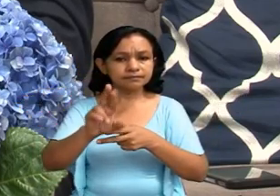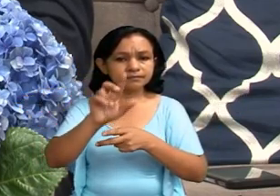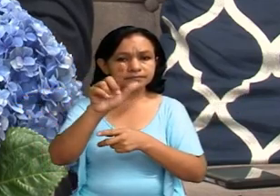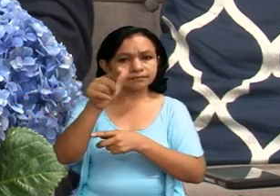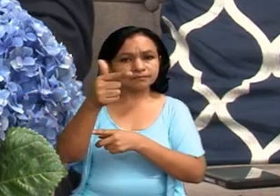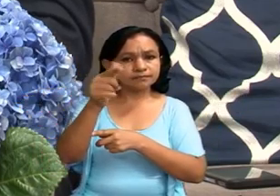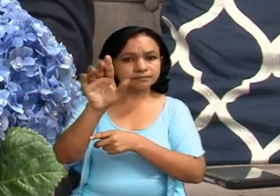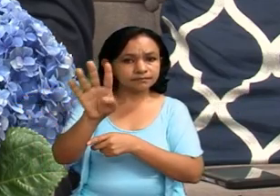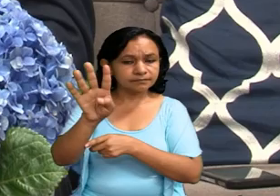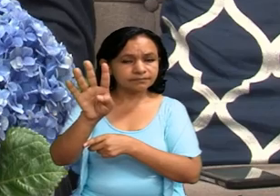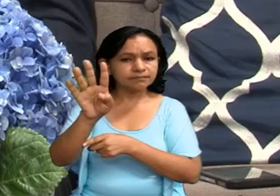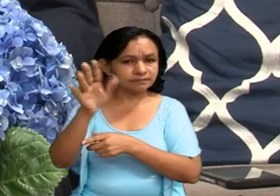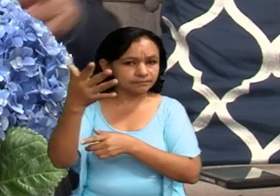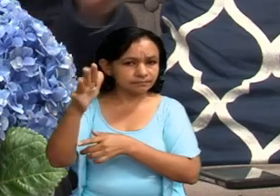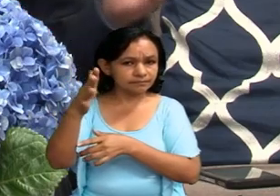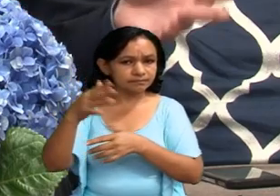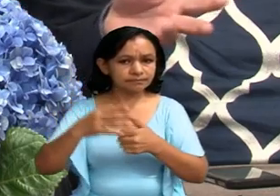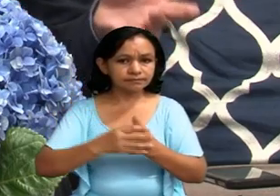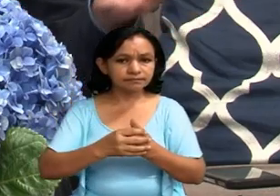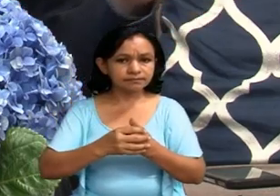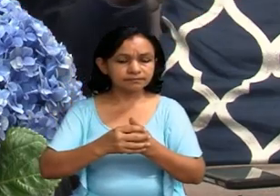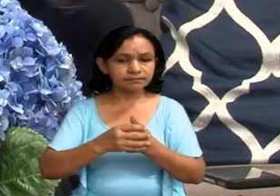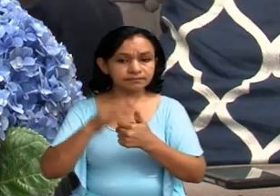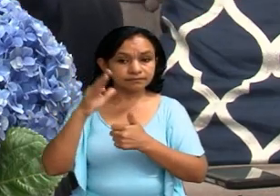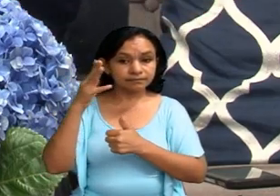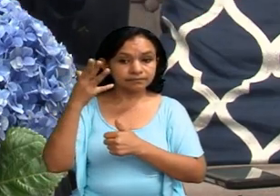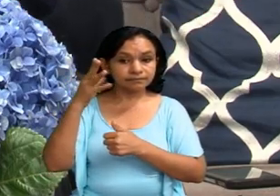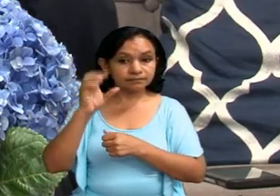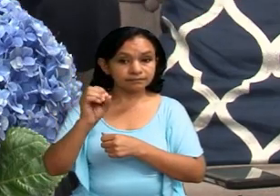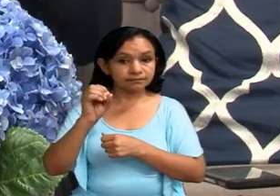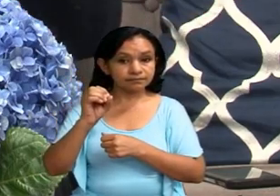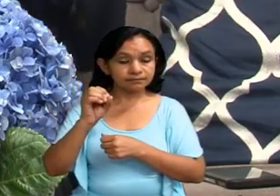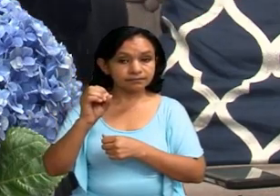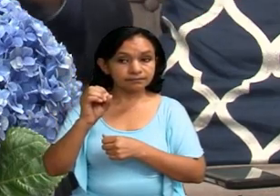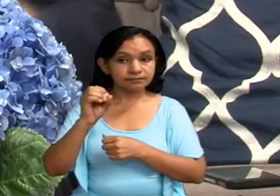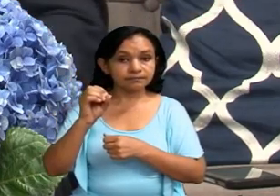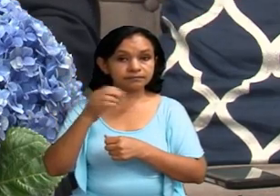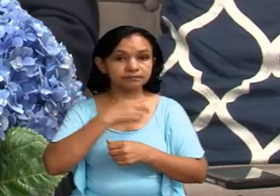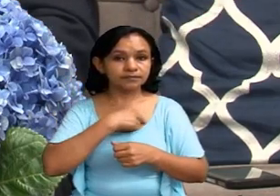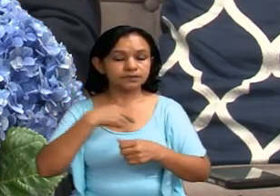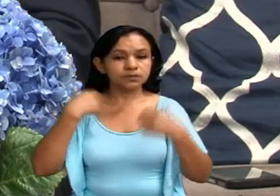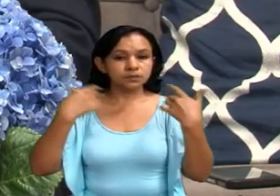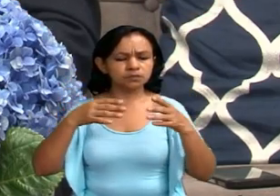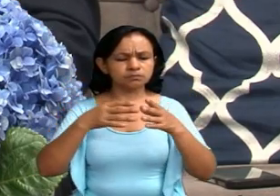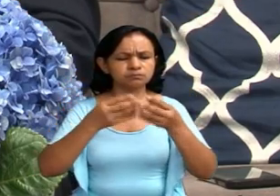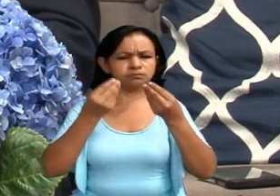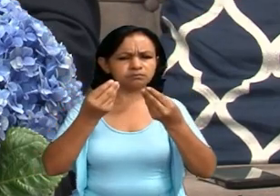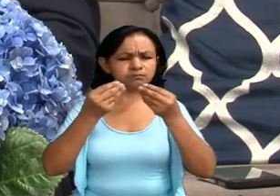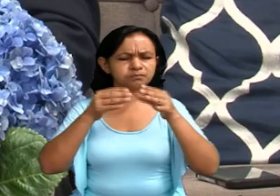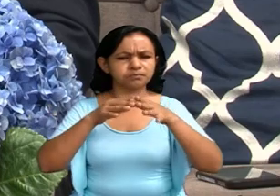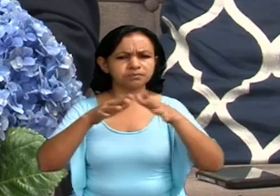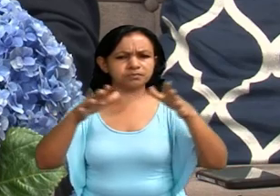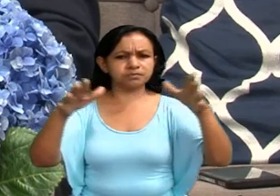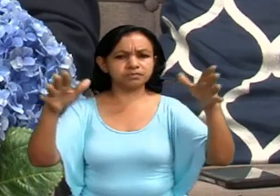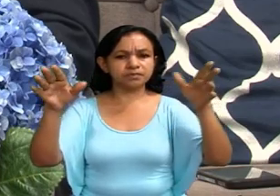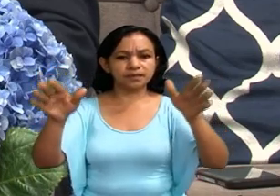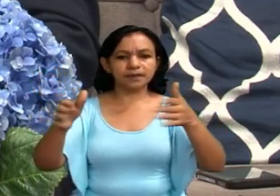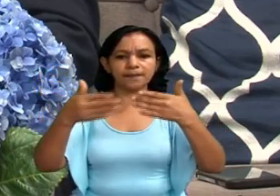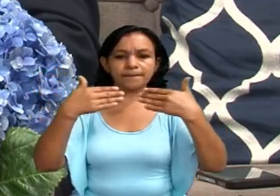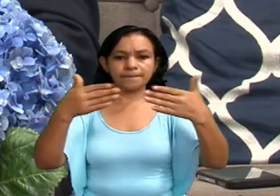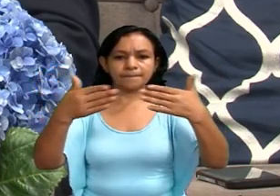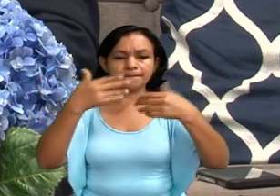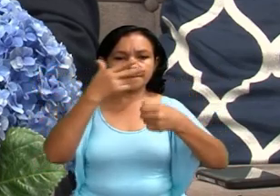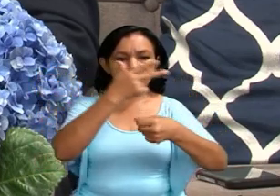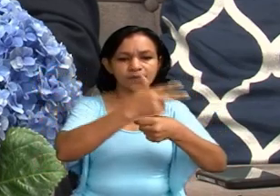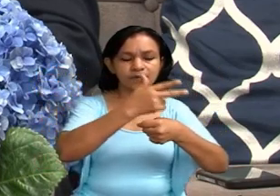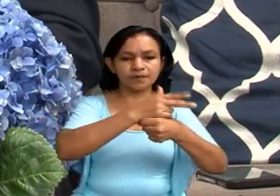74 y en el año 90 también hubo un auge en Panamá, Guatemala,